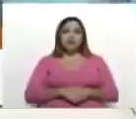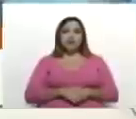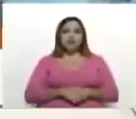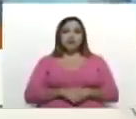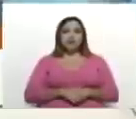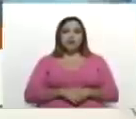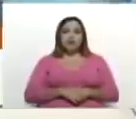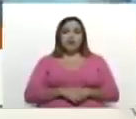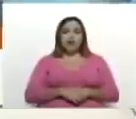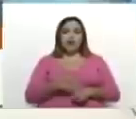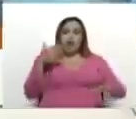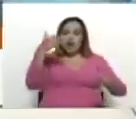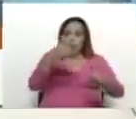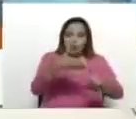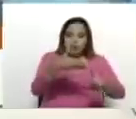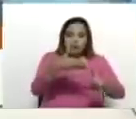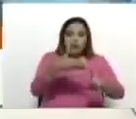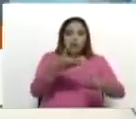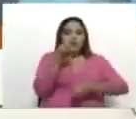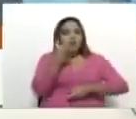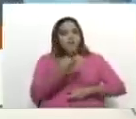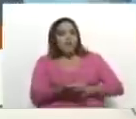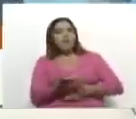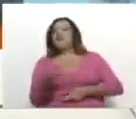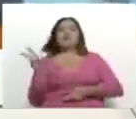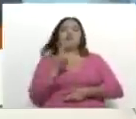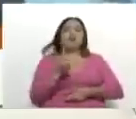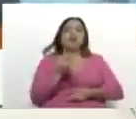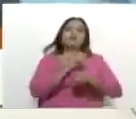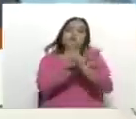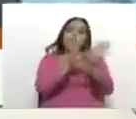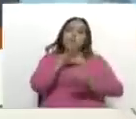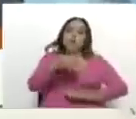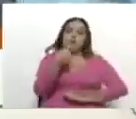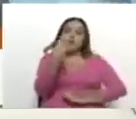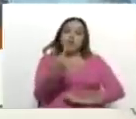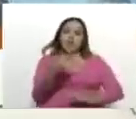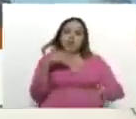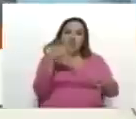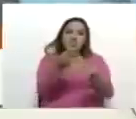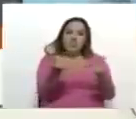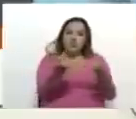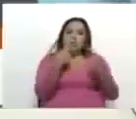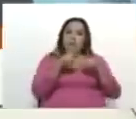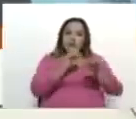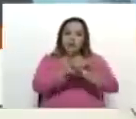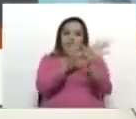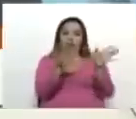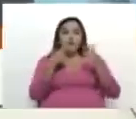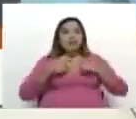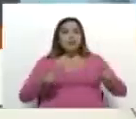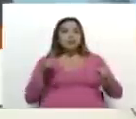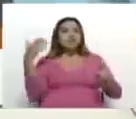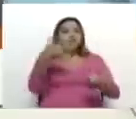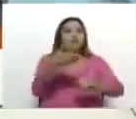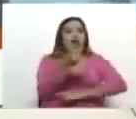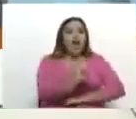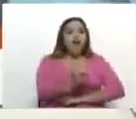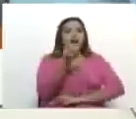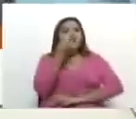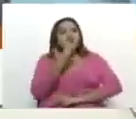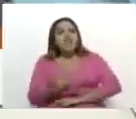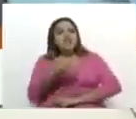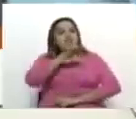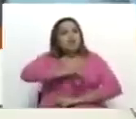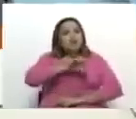del estado de bienestar porque es a eso claro uno puede decir en contra de la economía y sería correcto pero realmente el ataque fue al Estado de bienestar